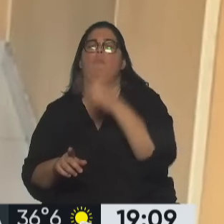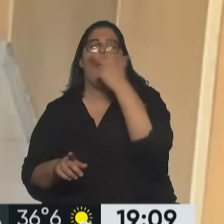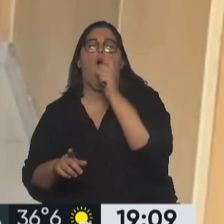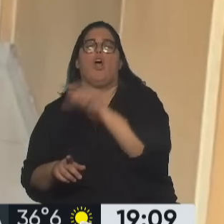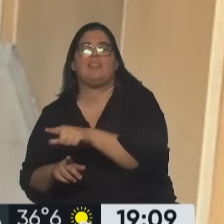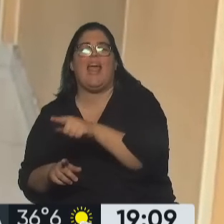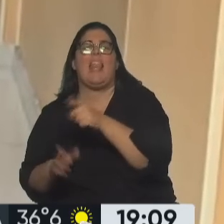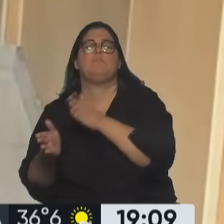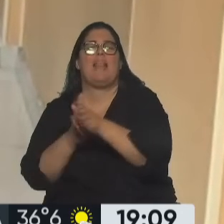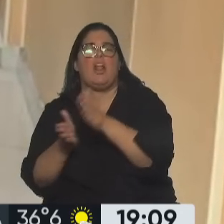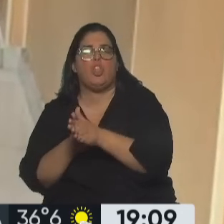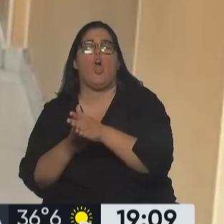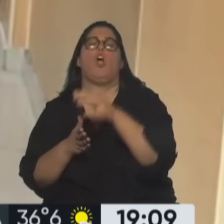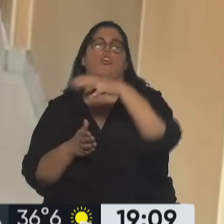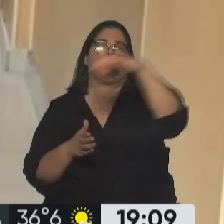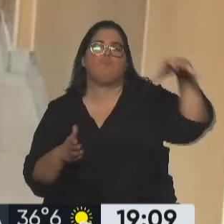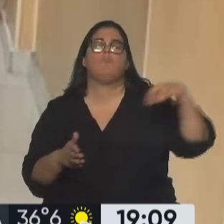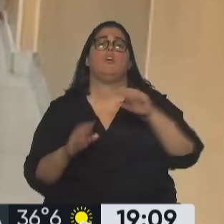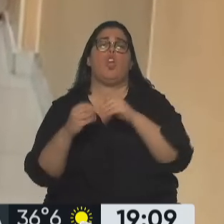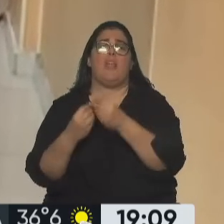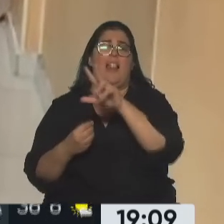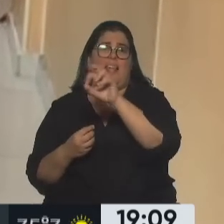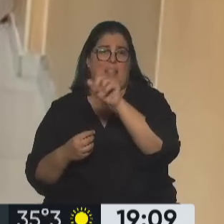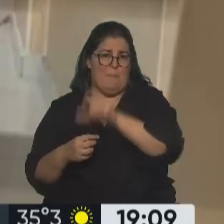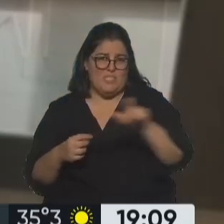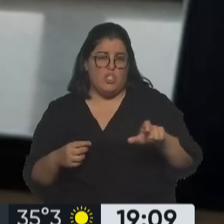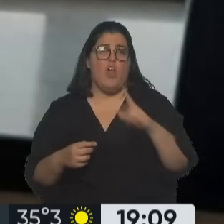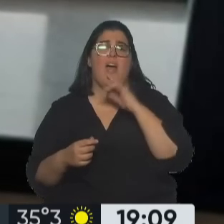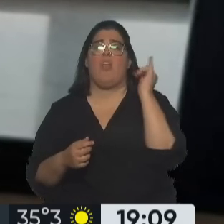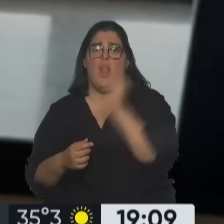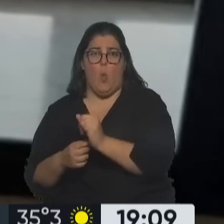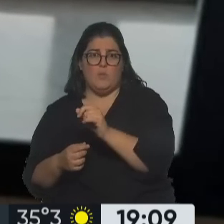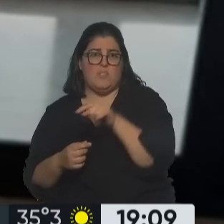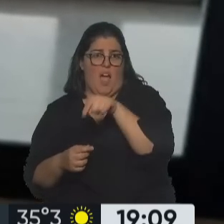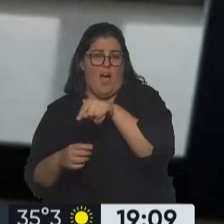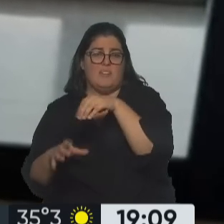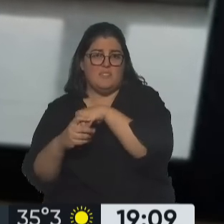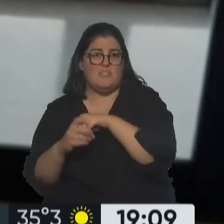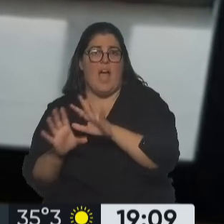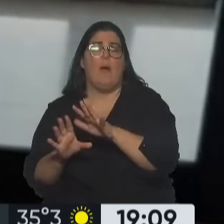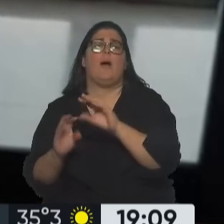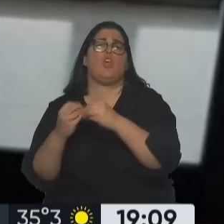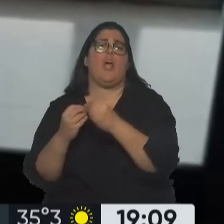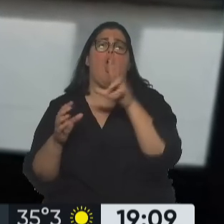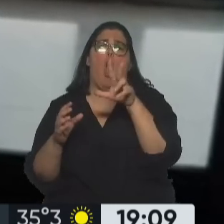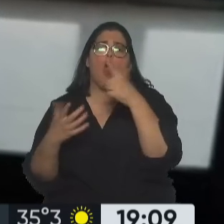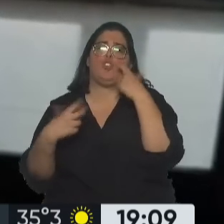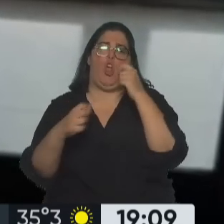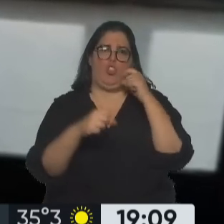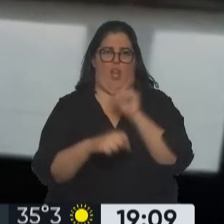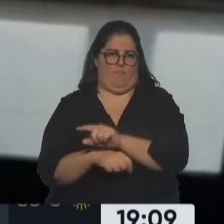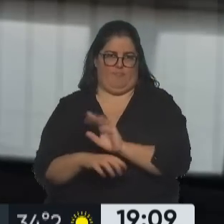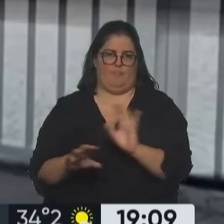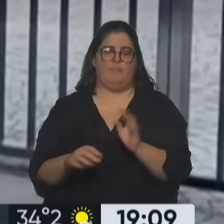al arribar ellas a nuestro país pero de 30 personas que habían denunciado estar en esos lugares sólo encontraron a ocho en sus domicilios